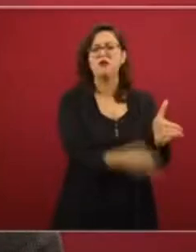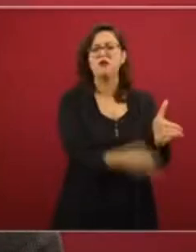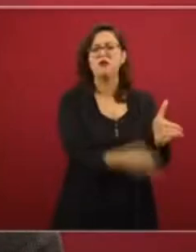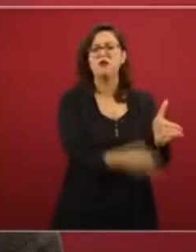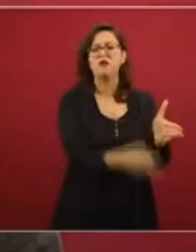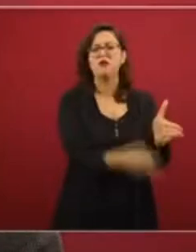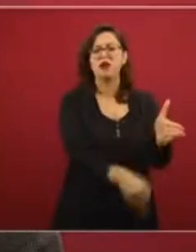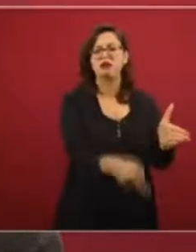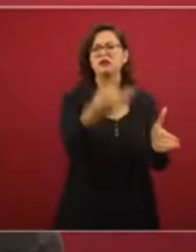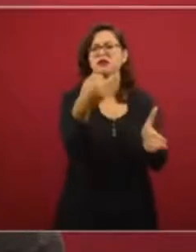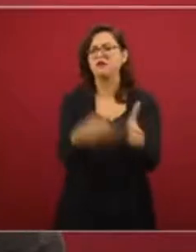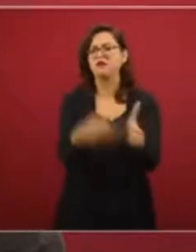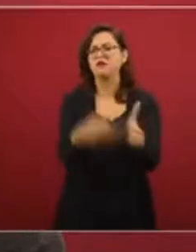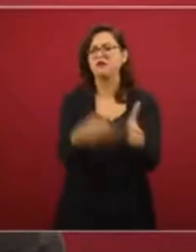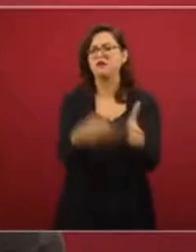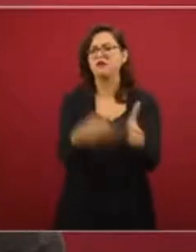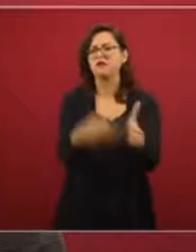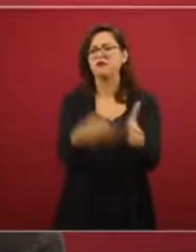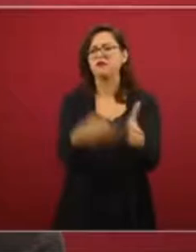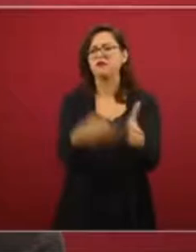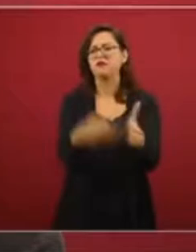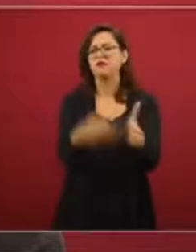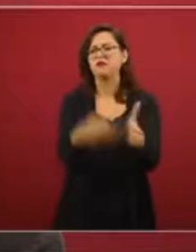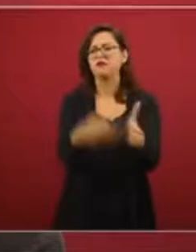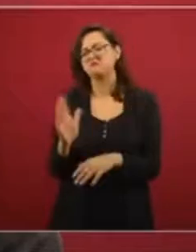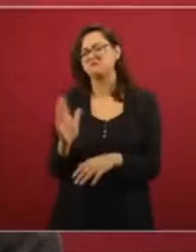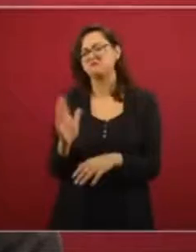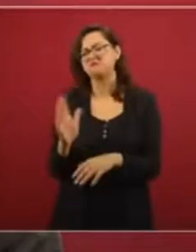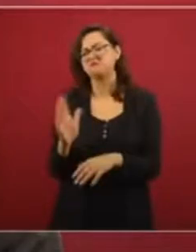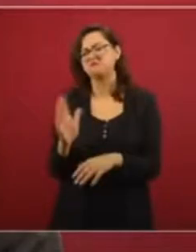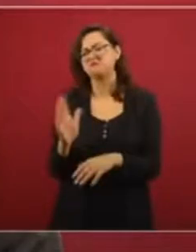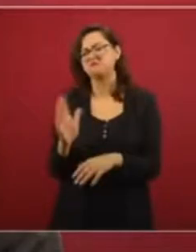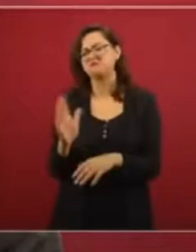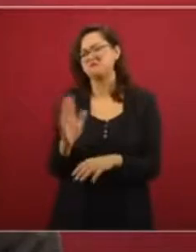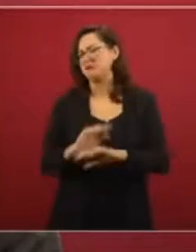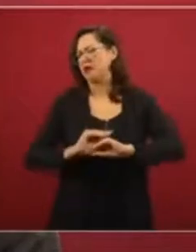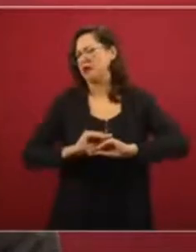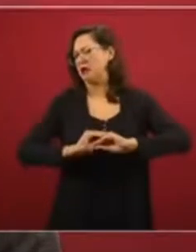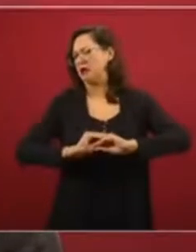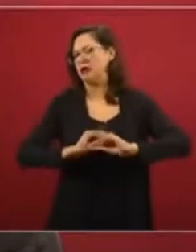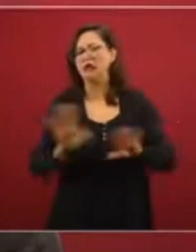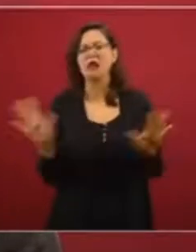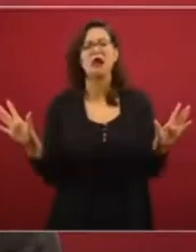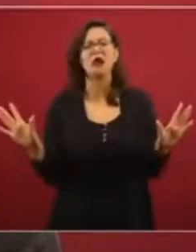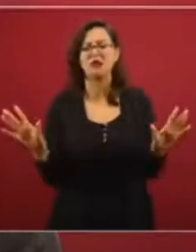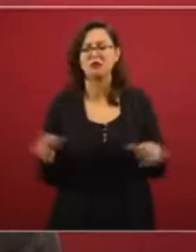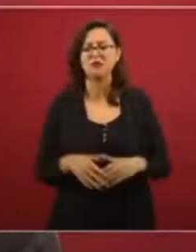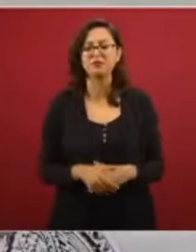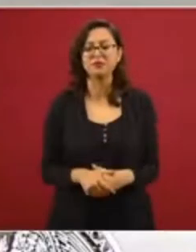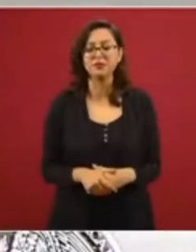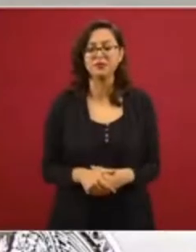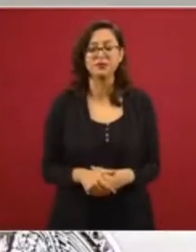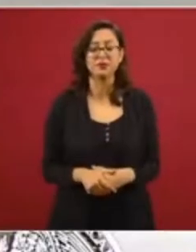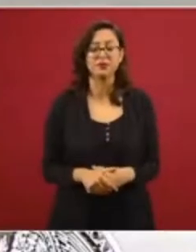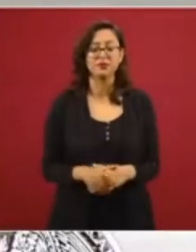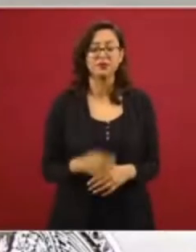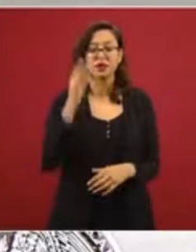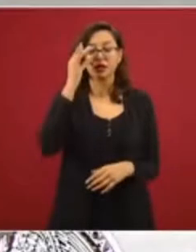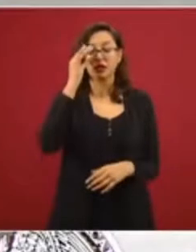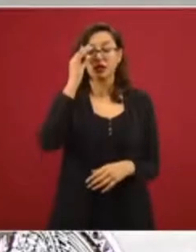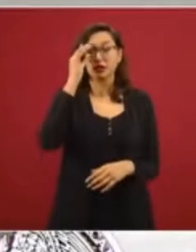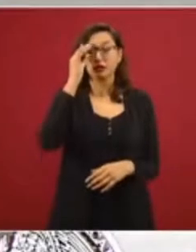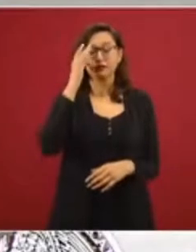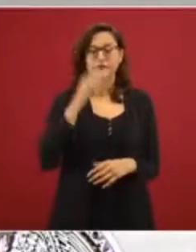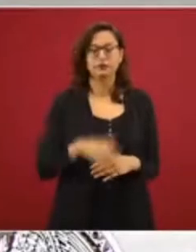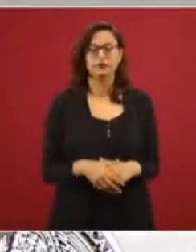dealings? Retos, perdón. That is goals. Hoy iniciamos, además del informe técnico de la